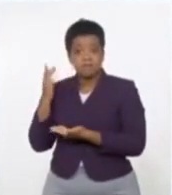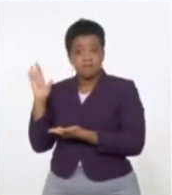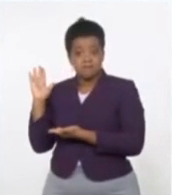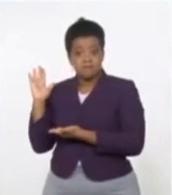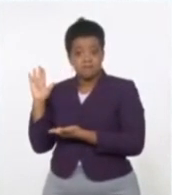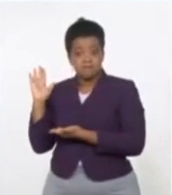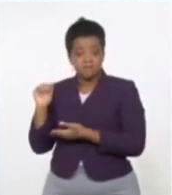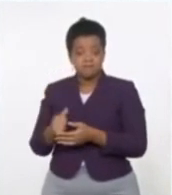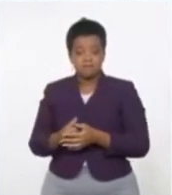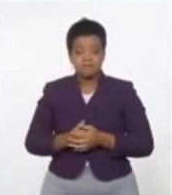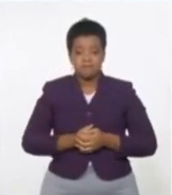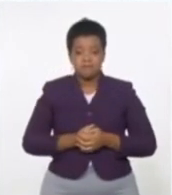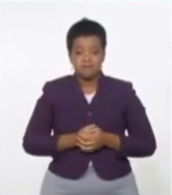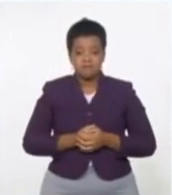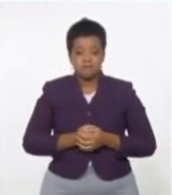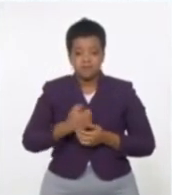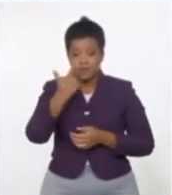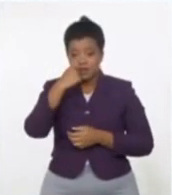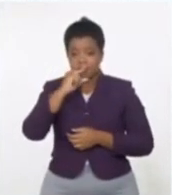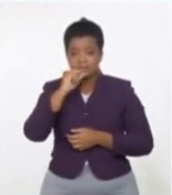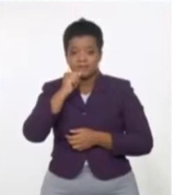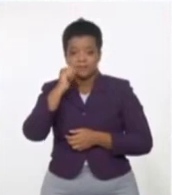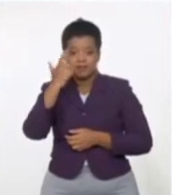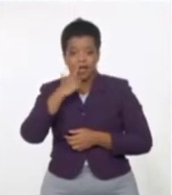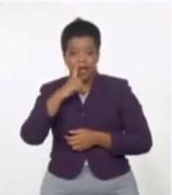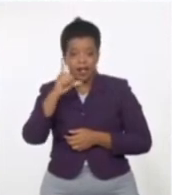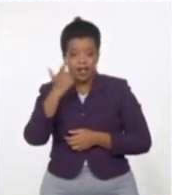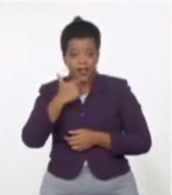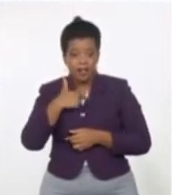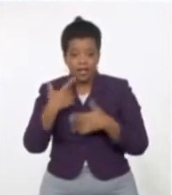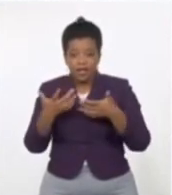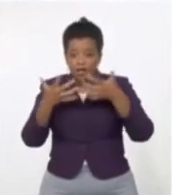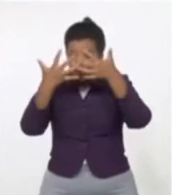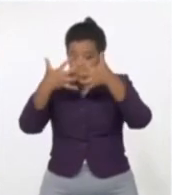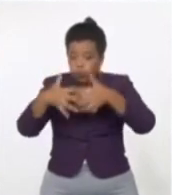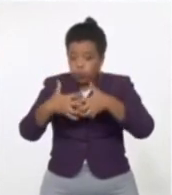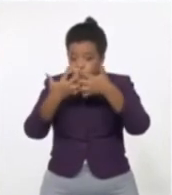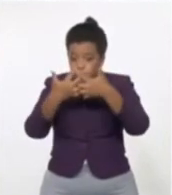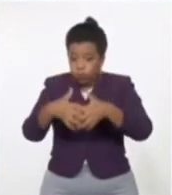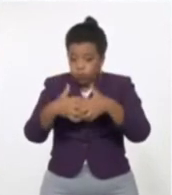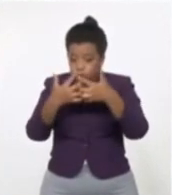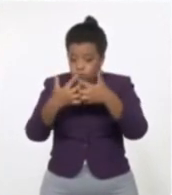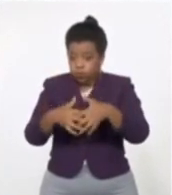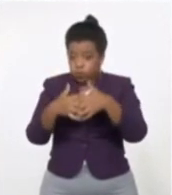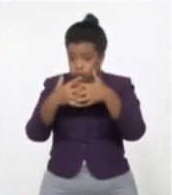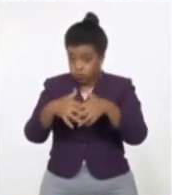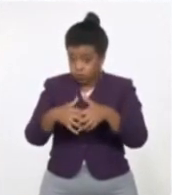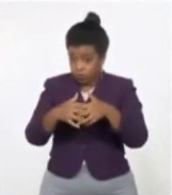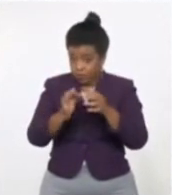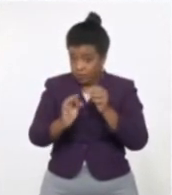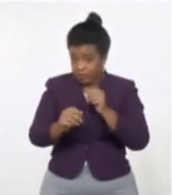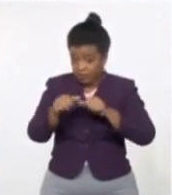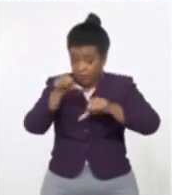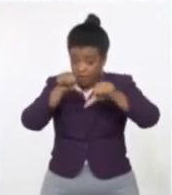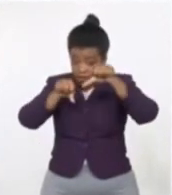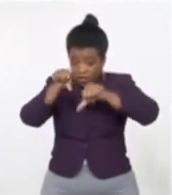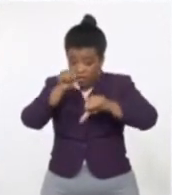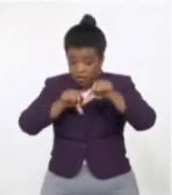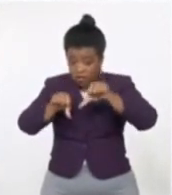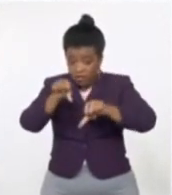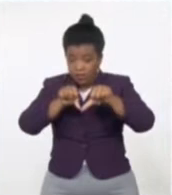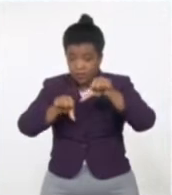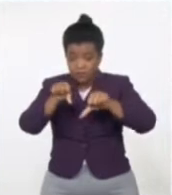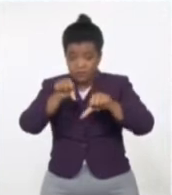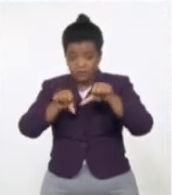Es una proteína recombinante. La nuestra en particular es una proteína producida en la levadura Pichia pastori. Y por tanto,